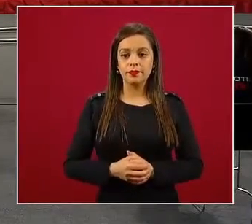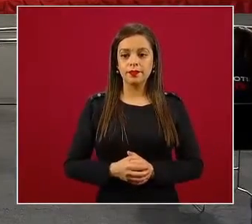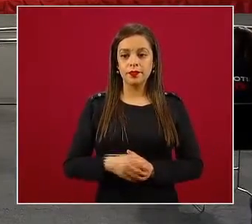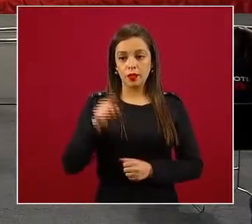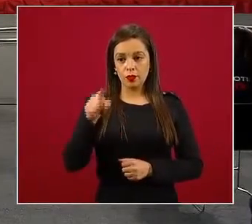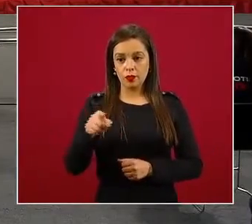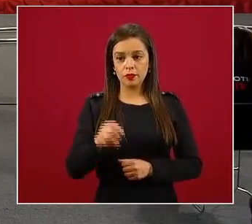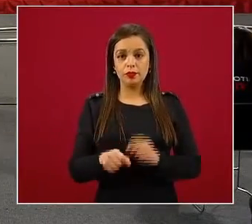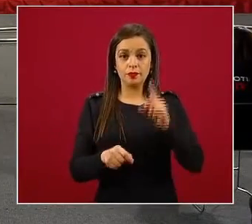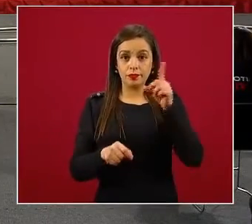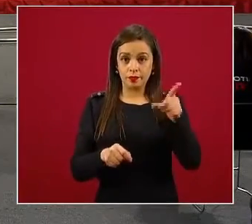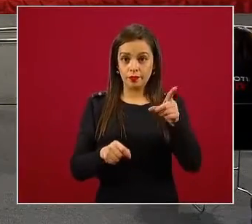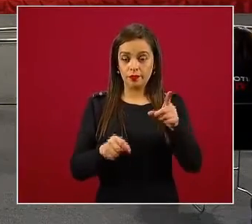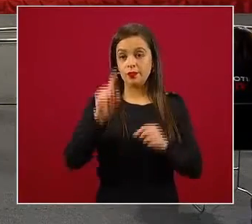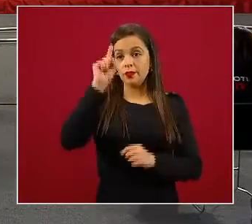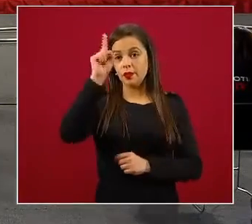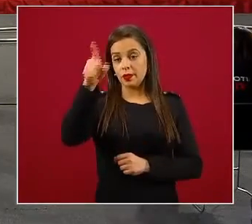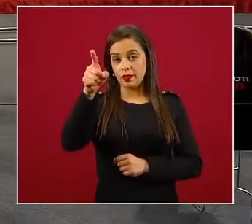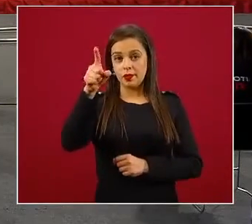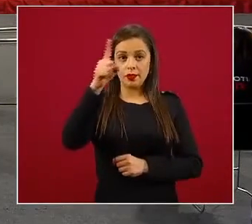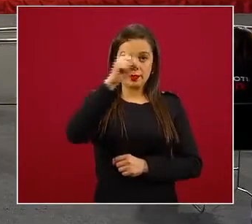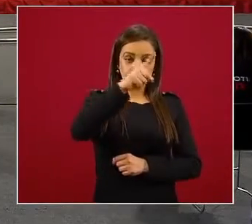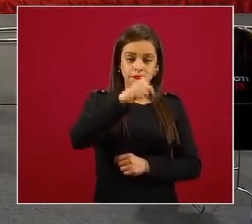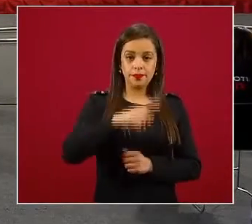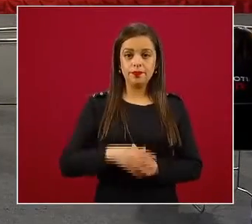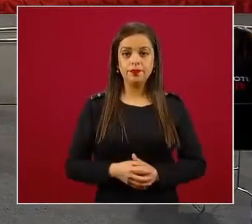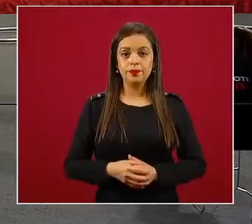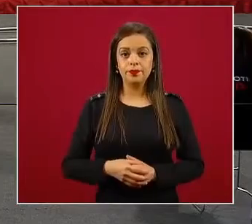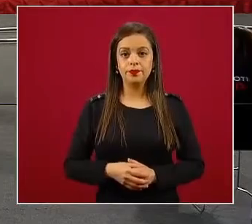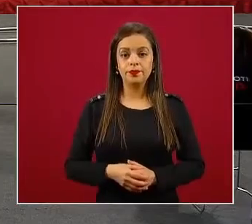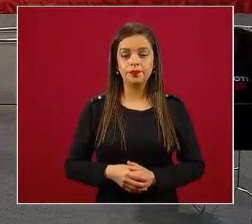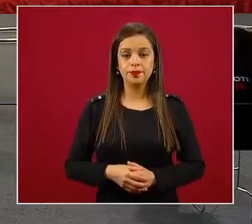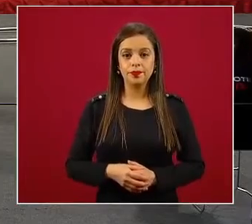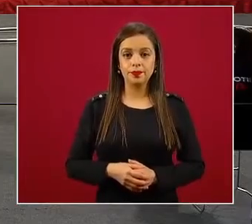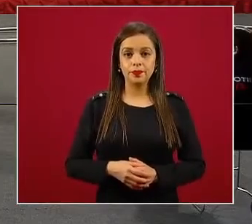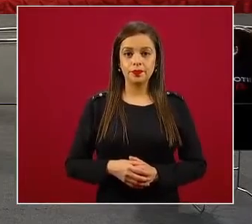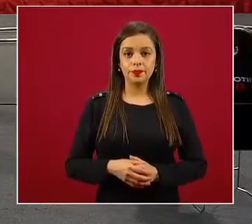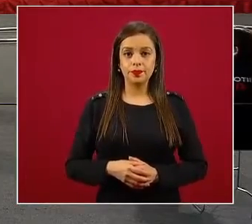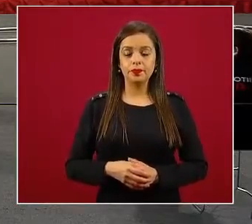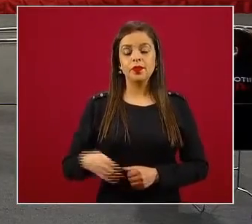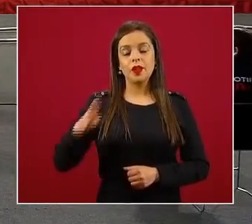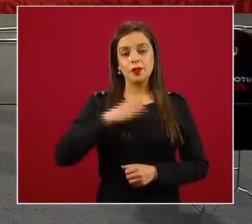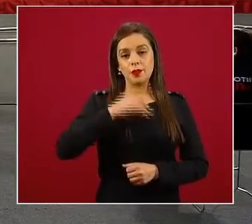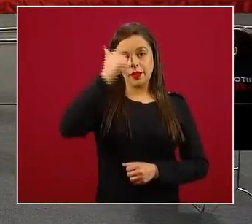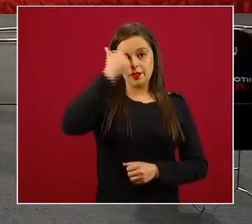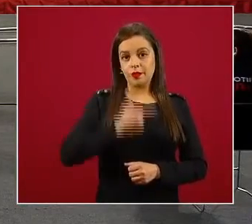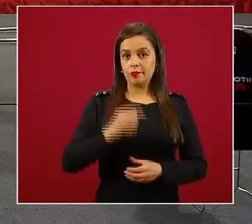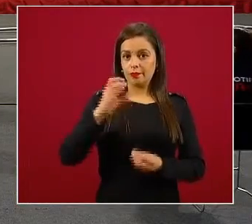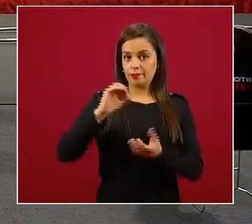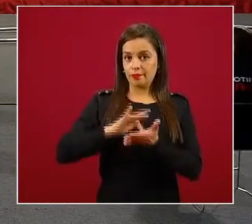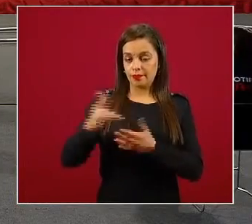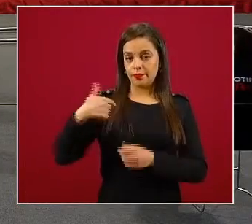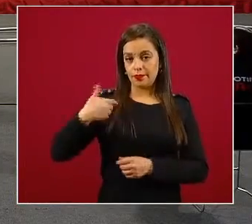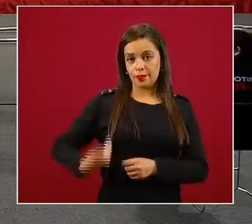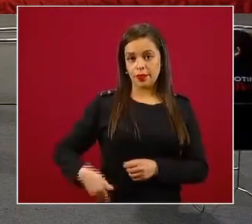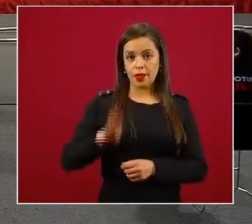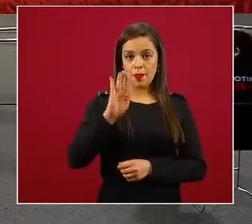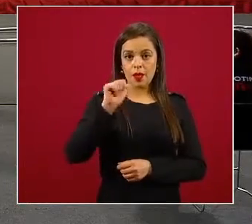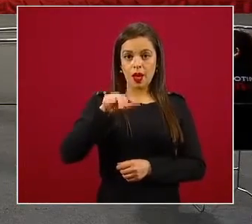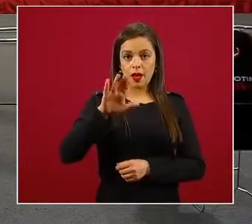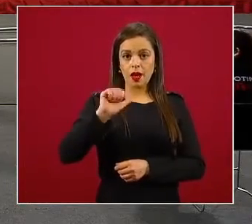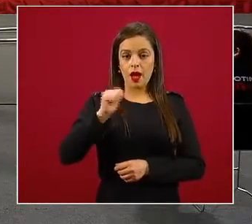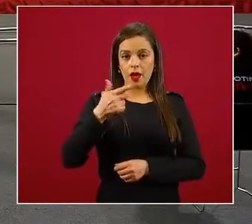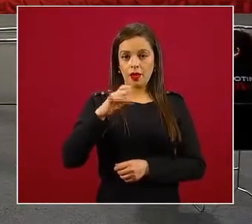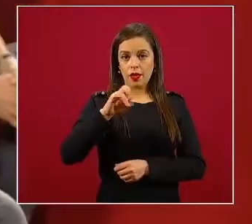colega. Usted, Araceli. Usted. Buenas noches, gracias. Bianca Aguirre, de Notimex